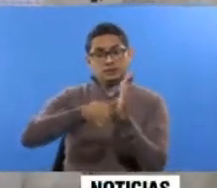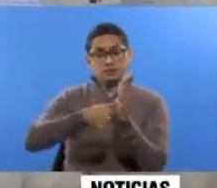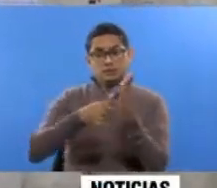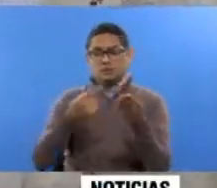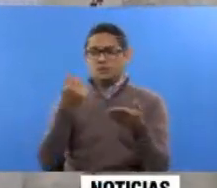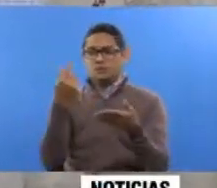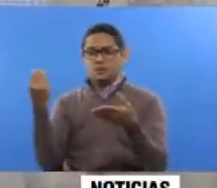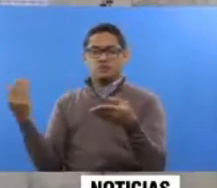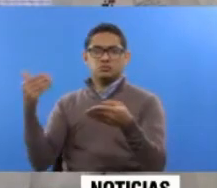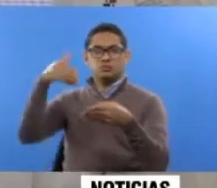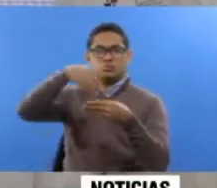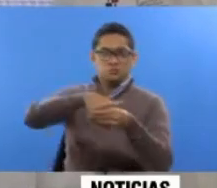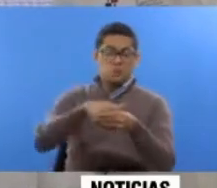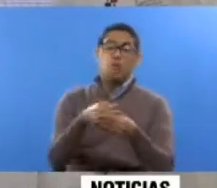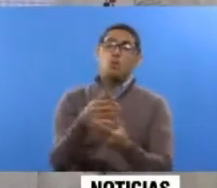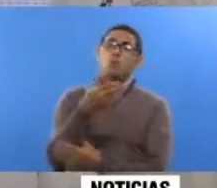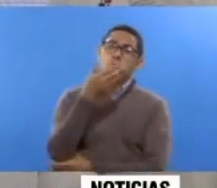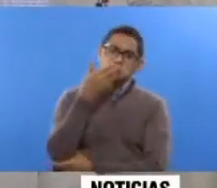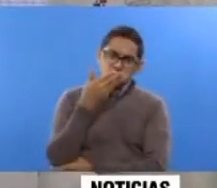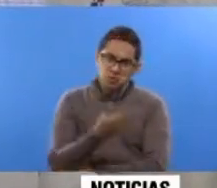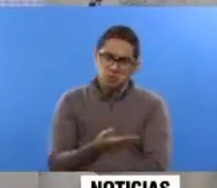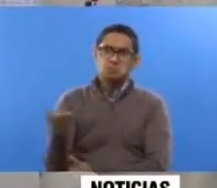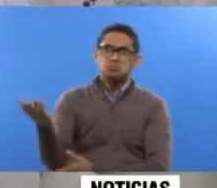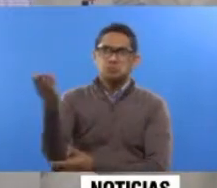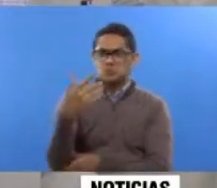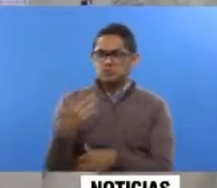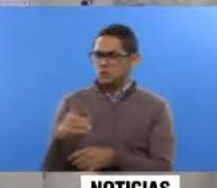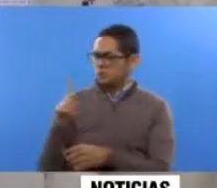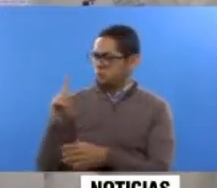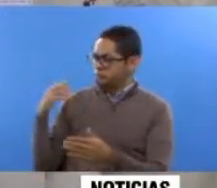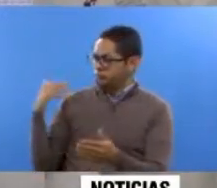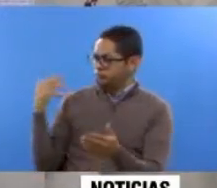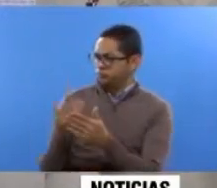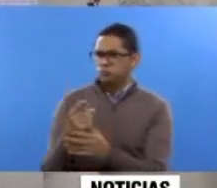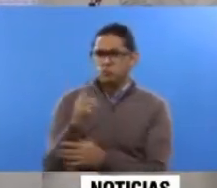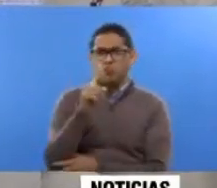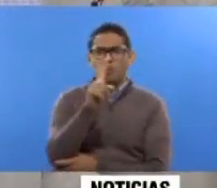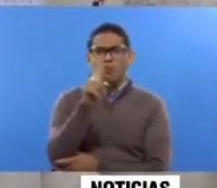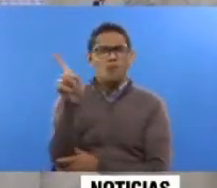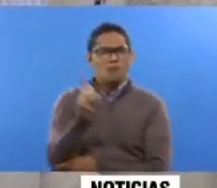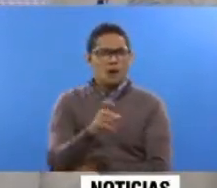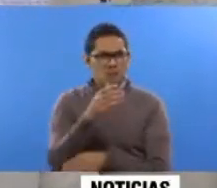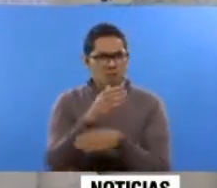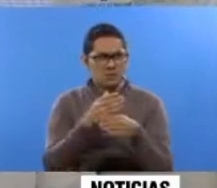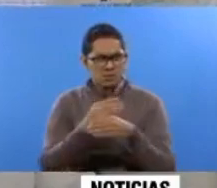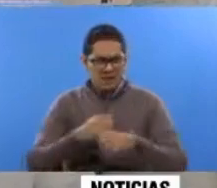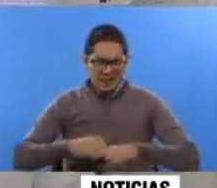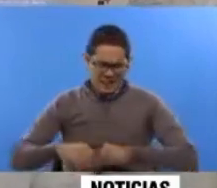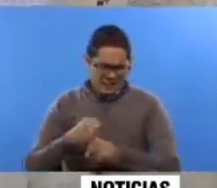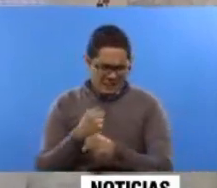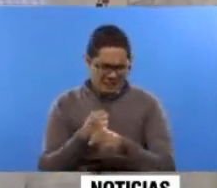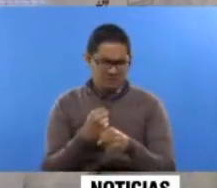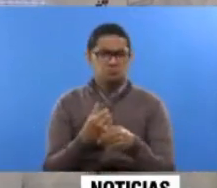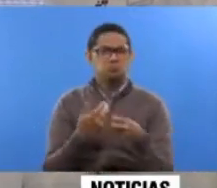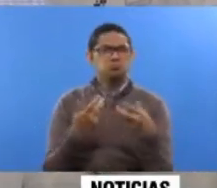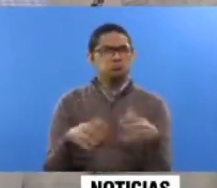sido bueno en mes y medio, que es lo que lleva el plan. Estamos hablando en este momento de